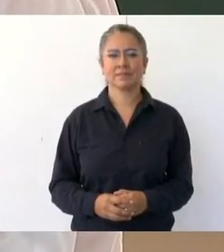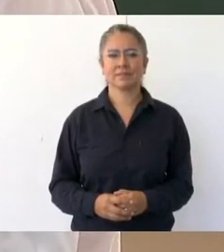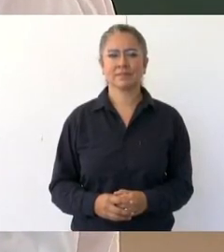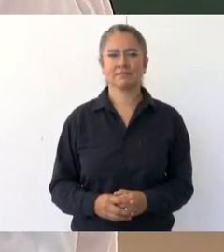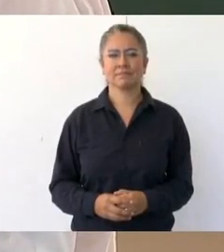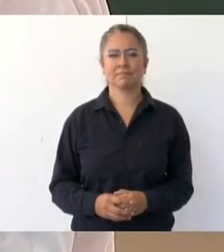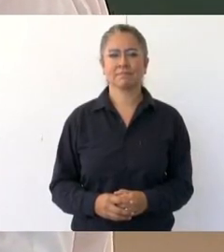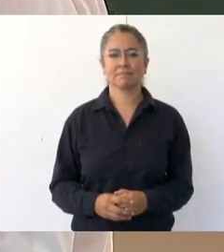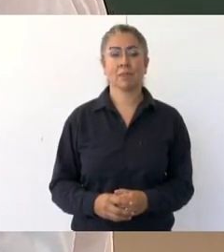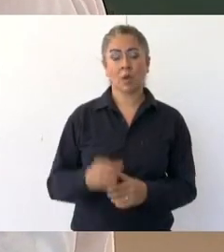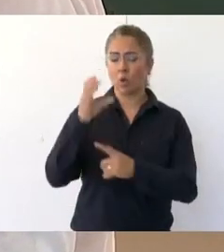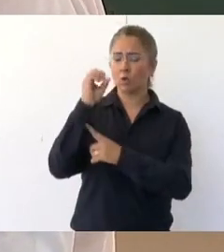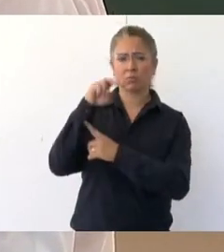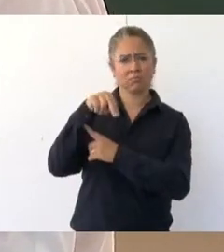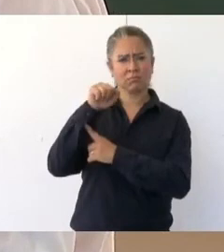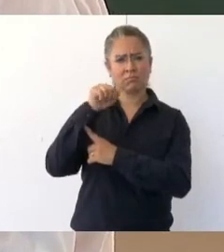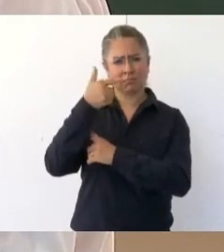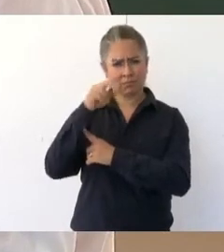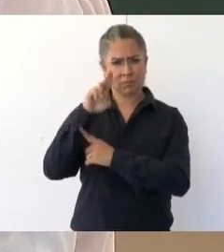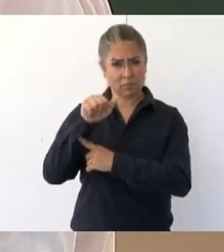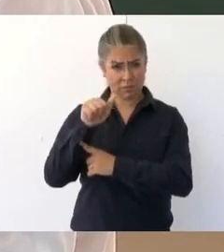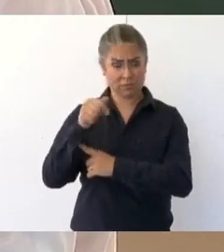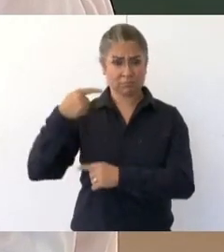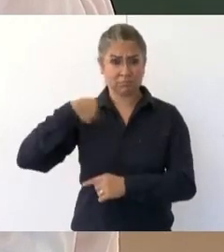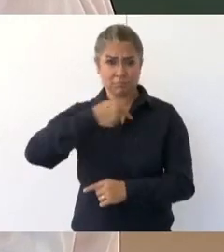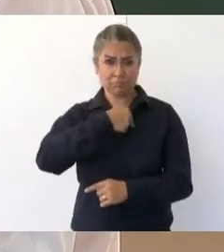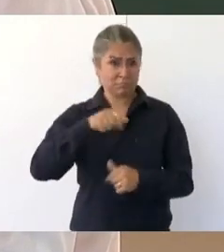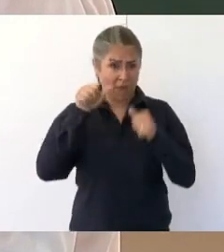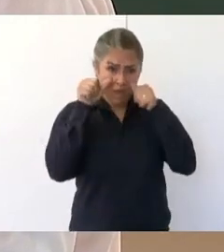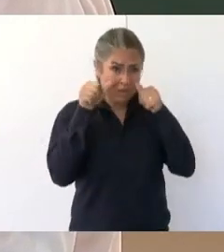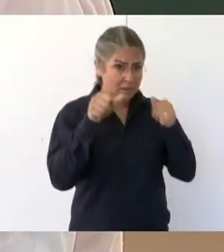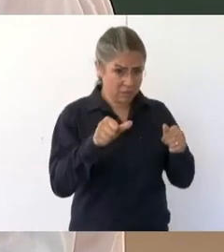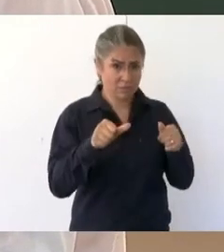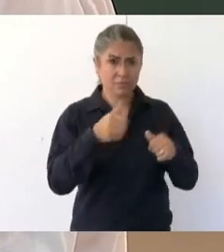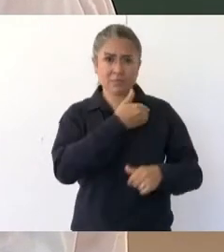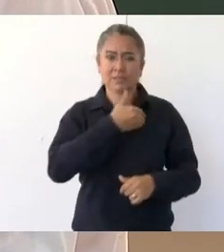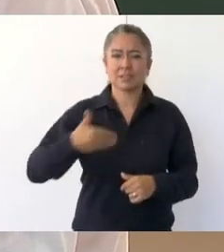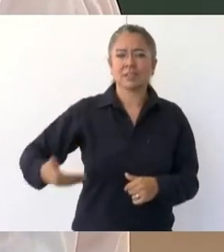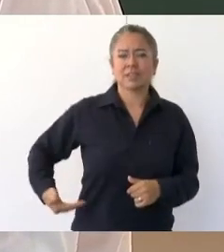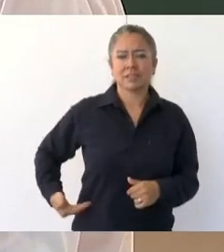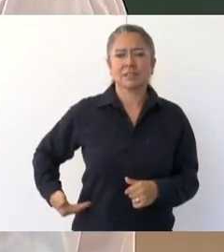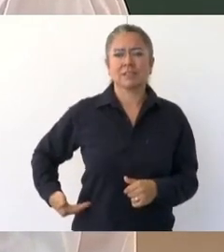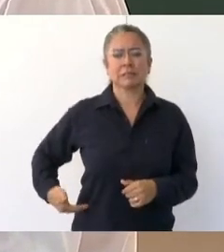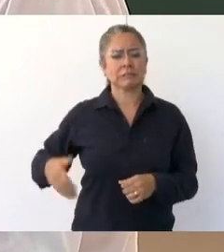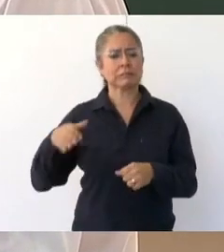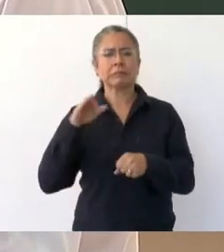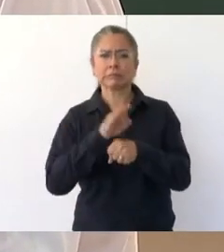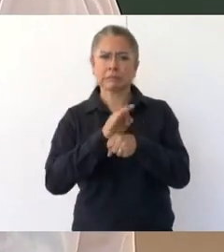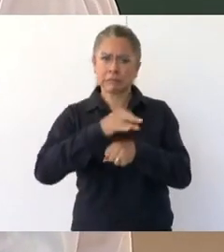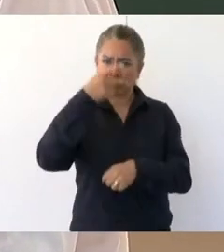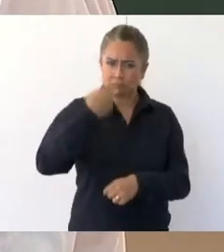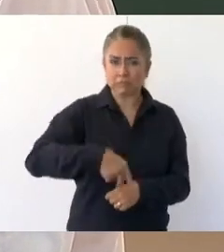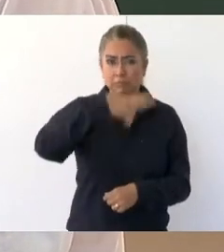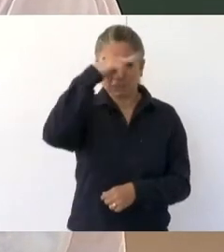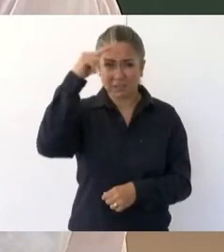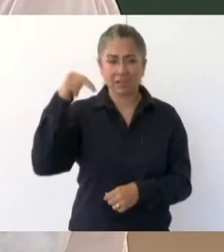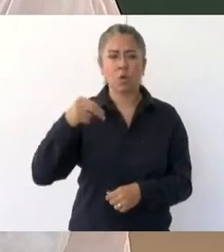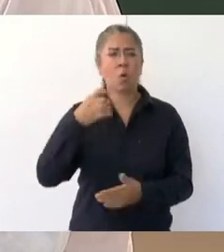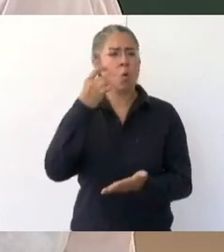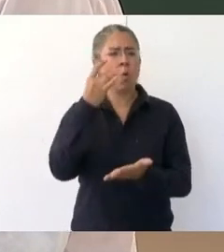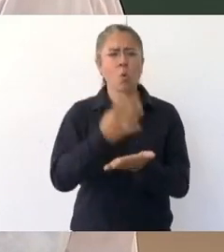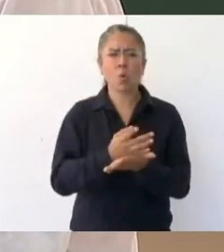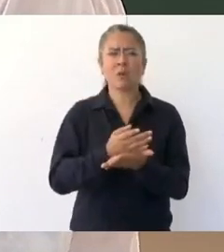En la Comisión Nacional del Agua hemos atendido su instrucción, señor presidente, de respaldar a Nayarit no solo para